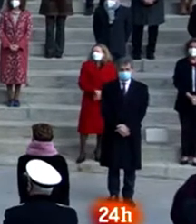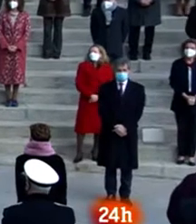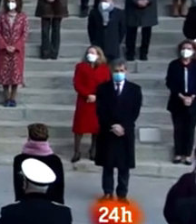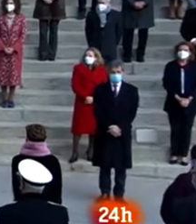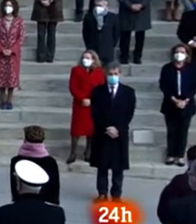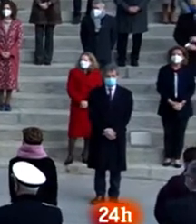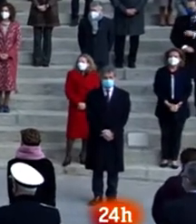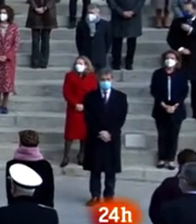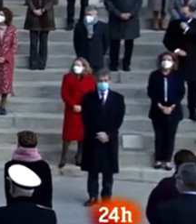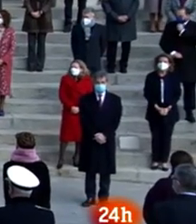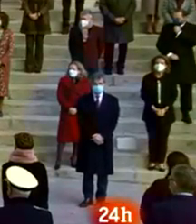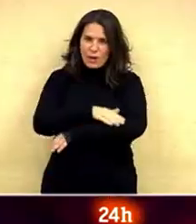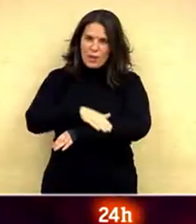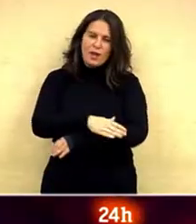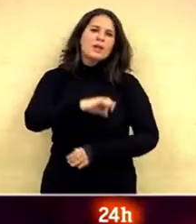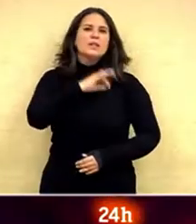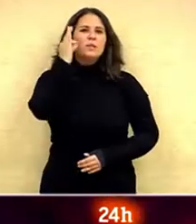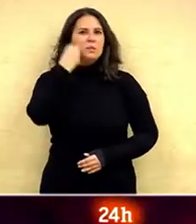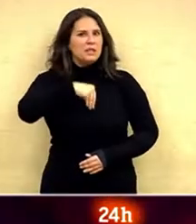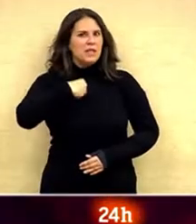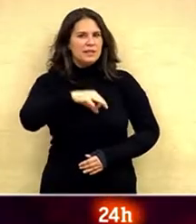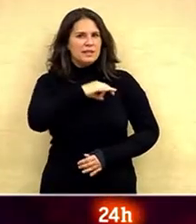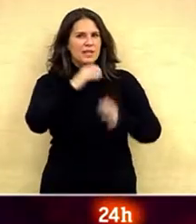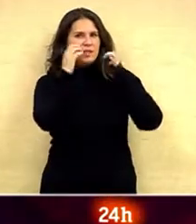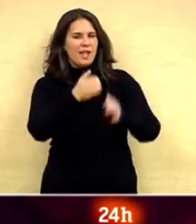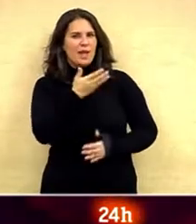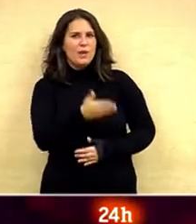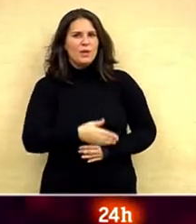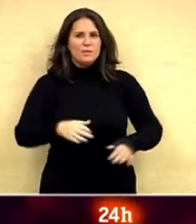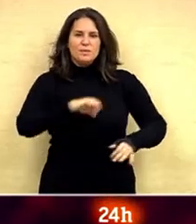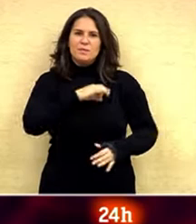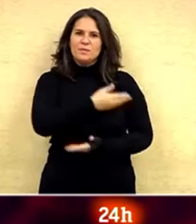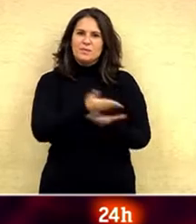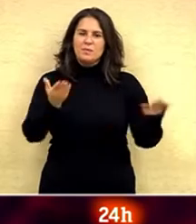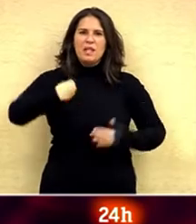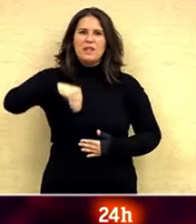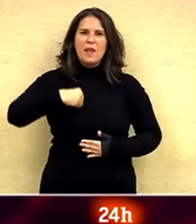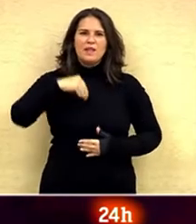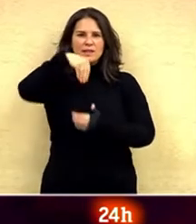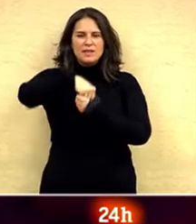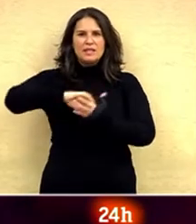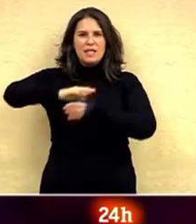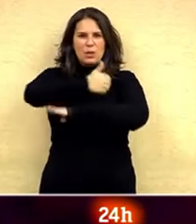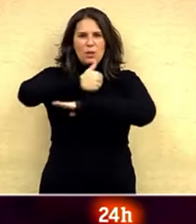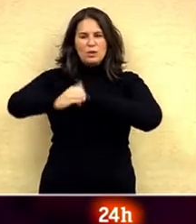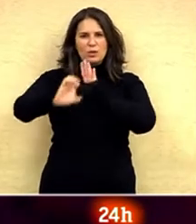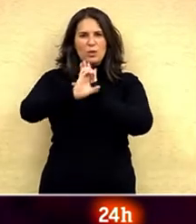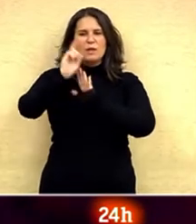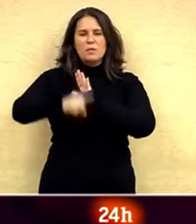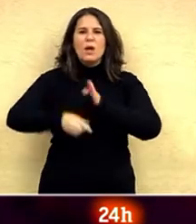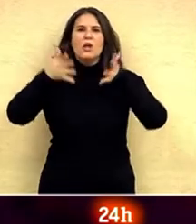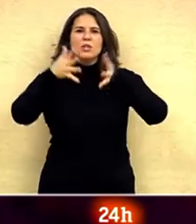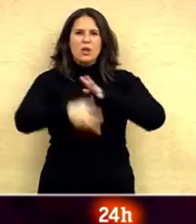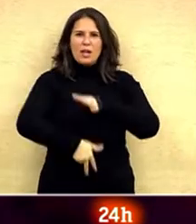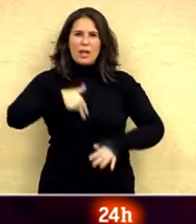Señor presidente del Gobierno, señora presidenta del Senado, señores presidentes del Tribunal Constitucional y del Consejo